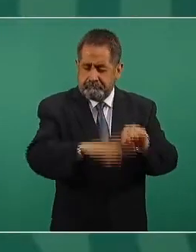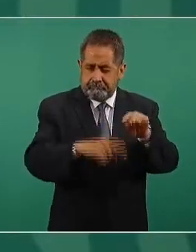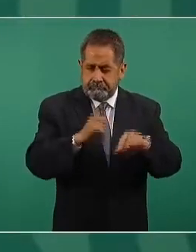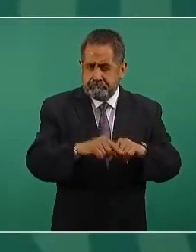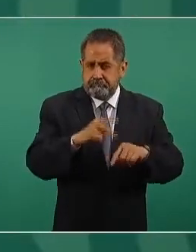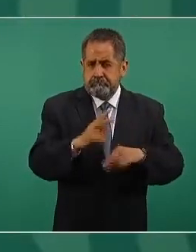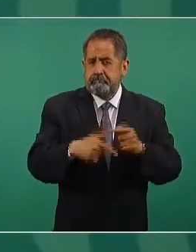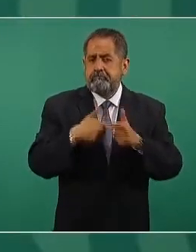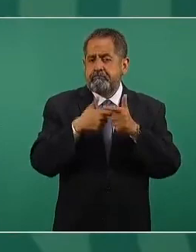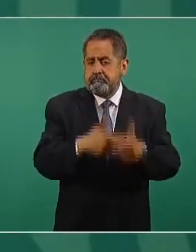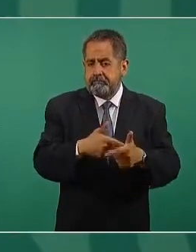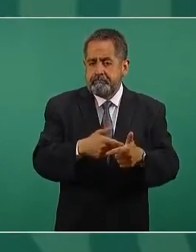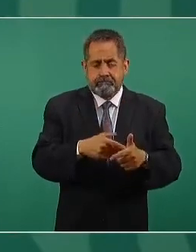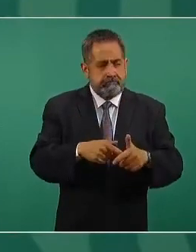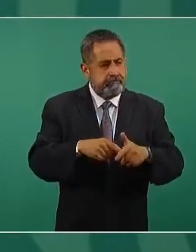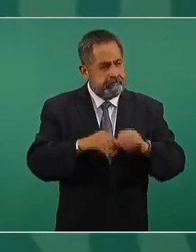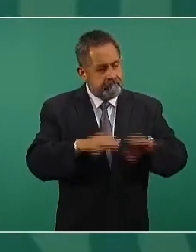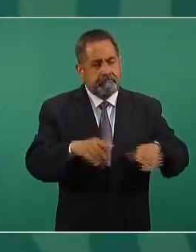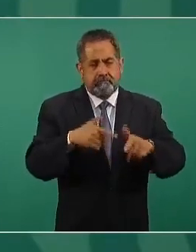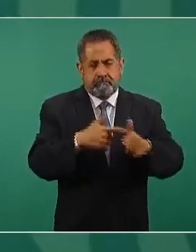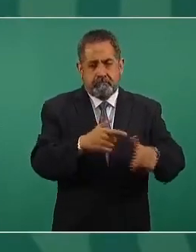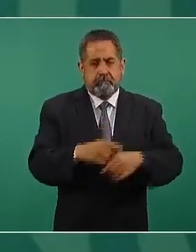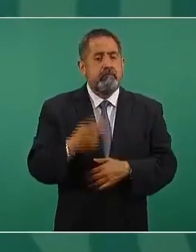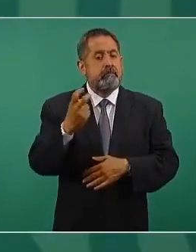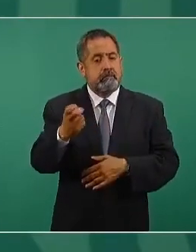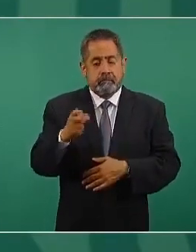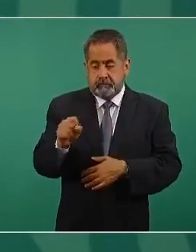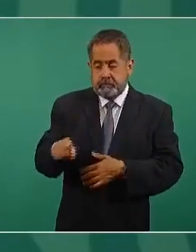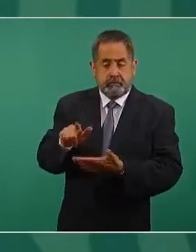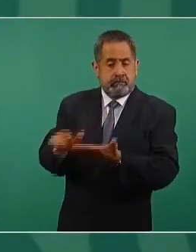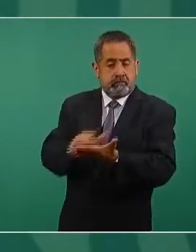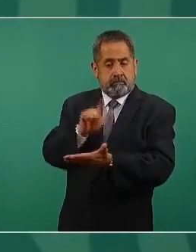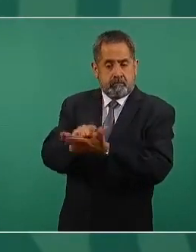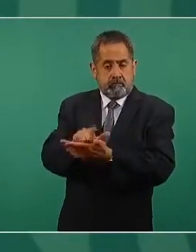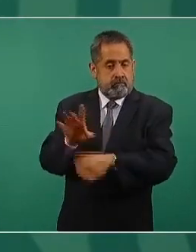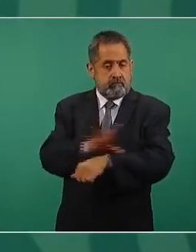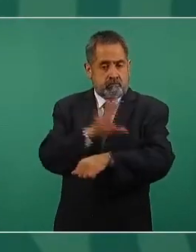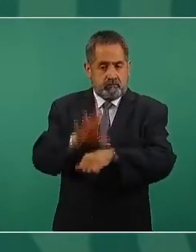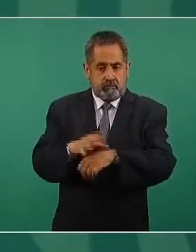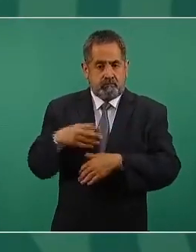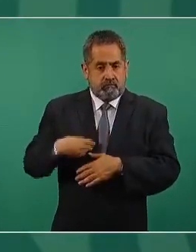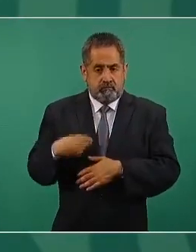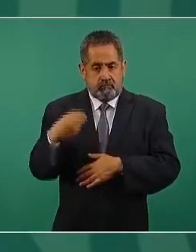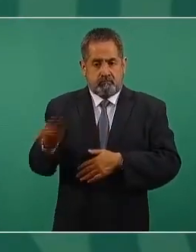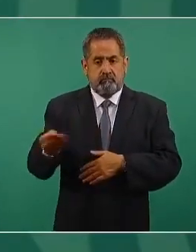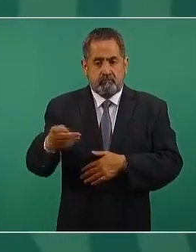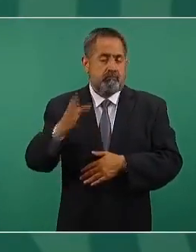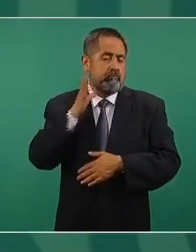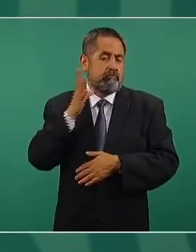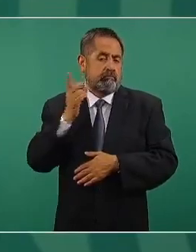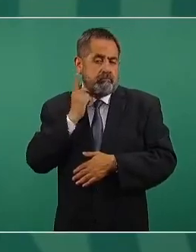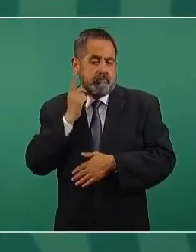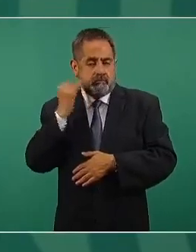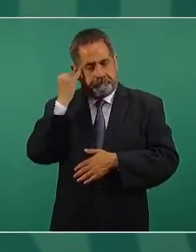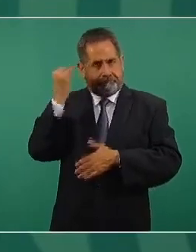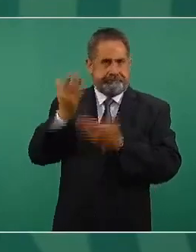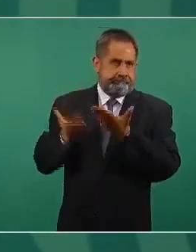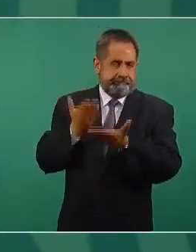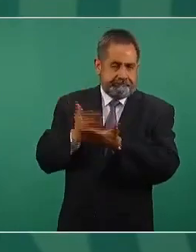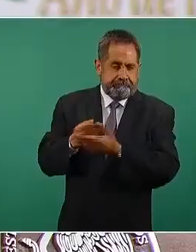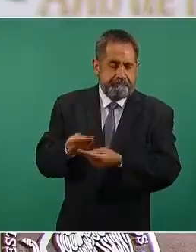Pero también por eso es la ley que enviamos al Congreso, o la iniciativa de